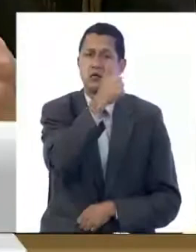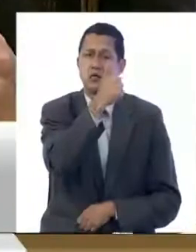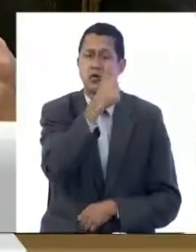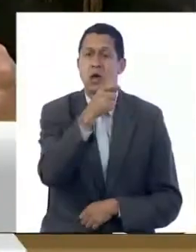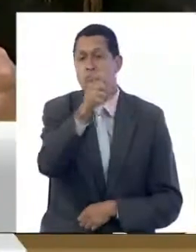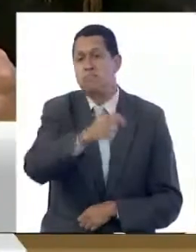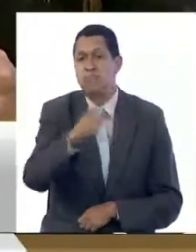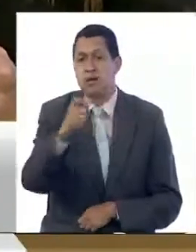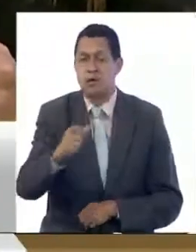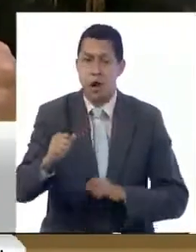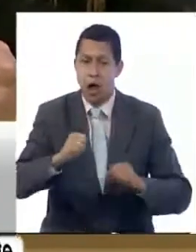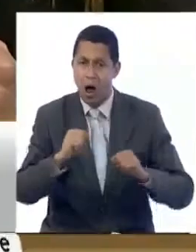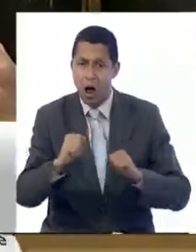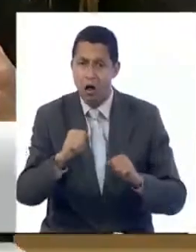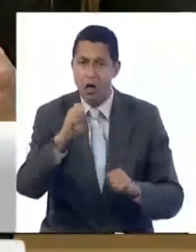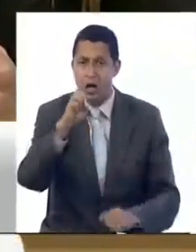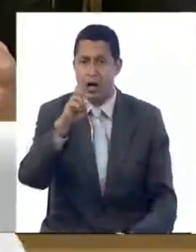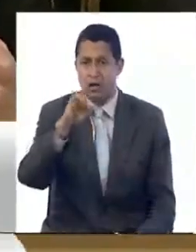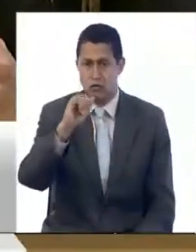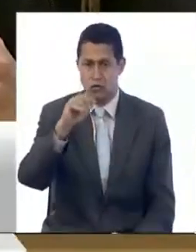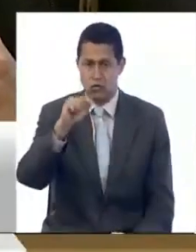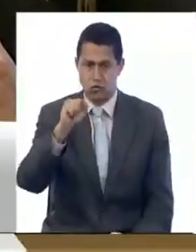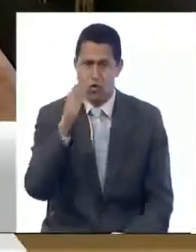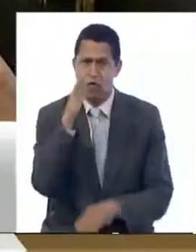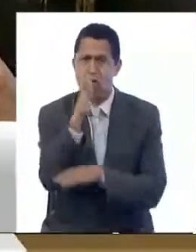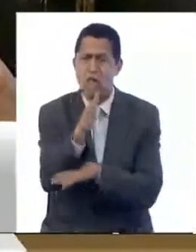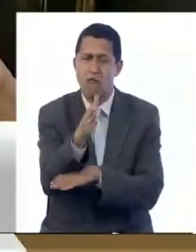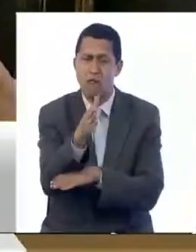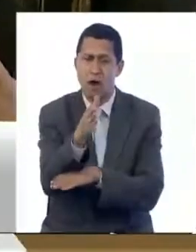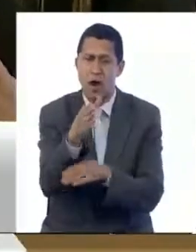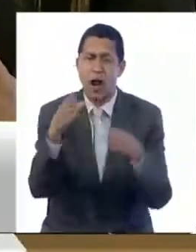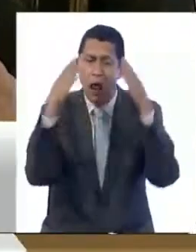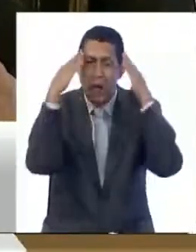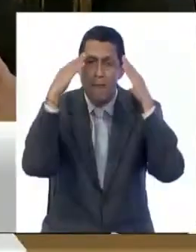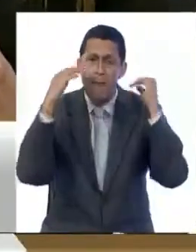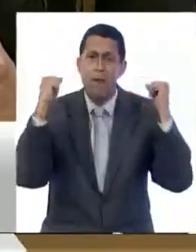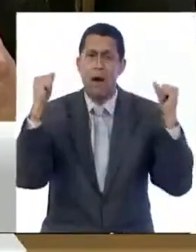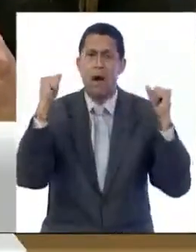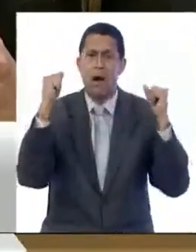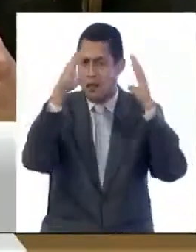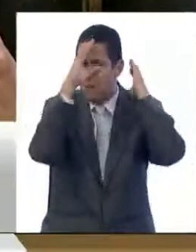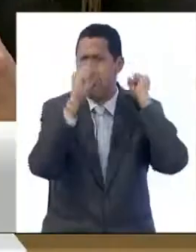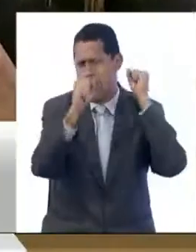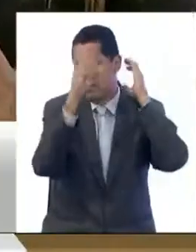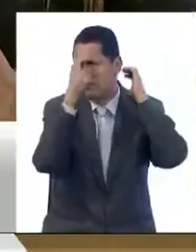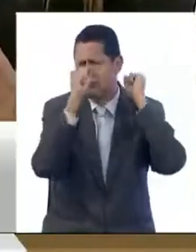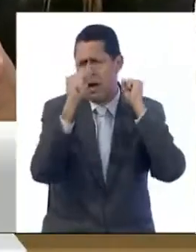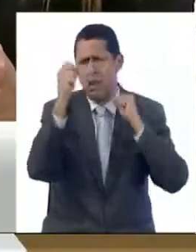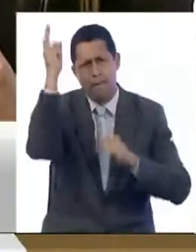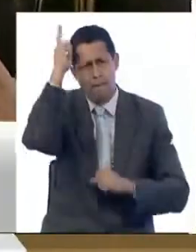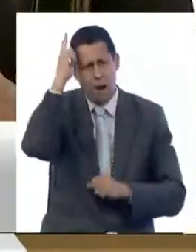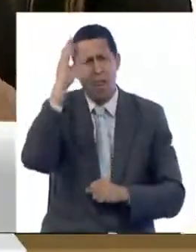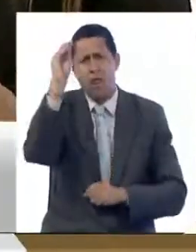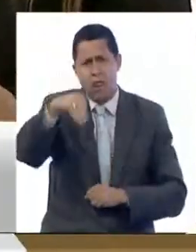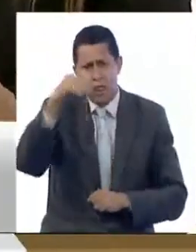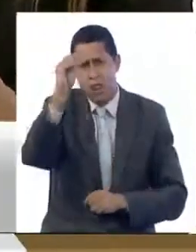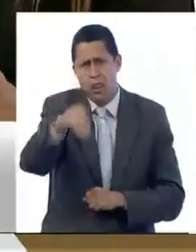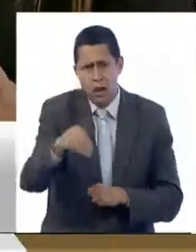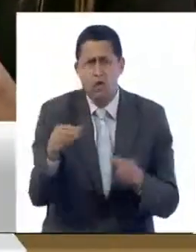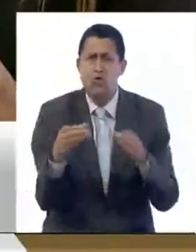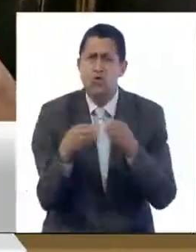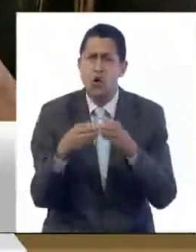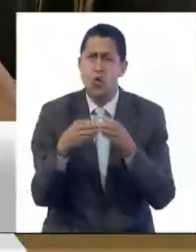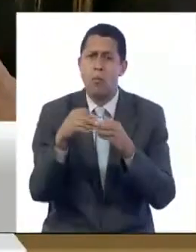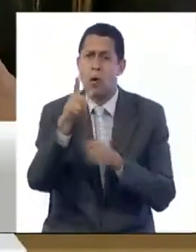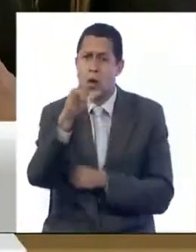Ciudadanía en Acción, Edison Arciniega, acudió a la sede de la Embajada de Perú para solicitarle a los países que conforman el grupo